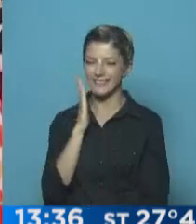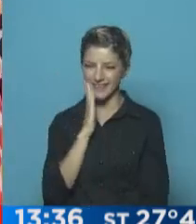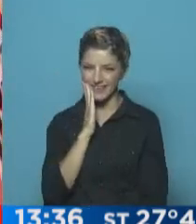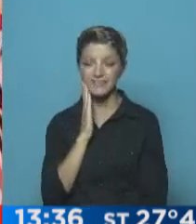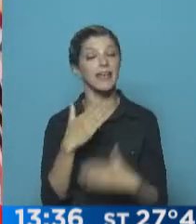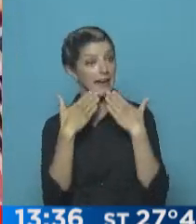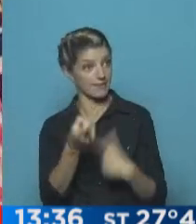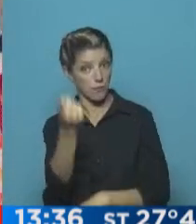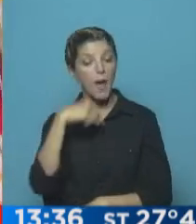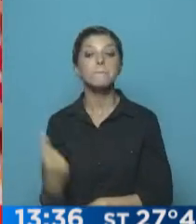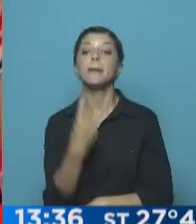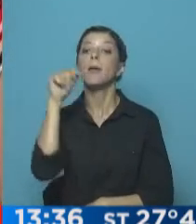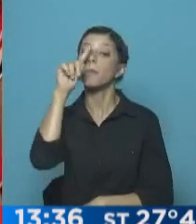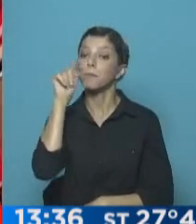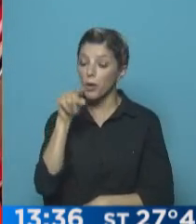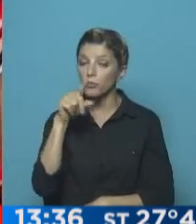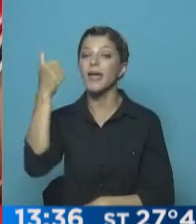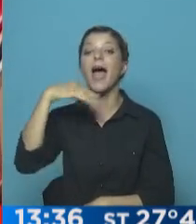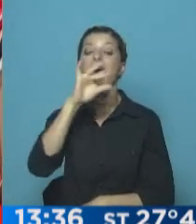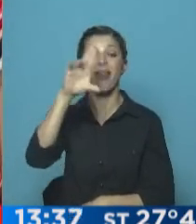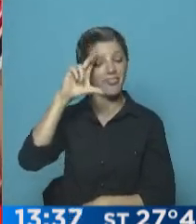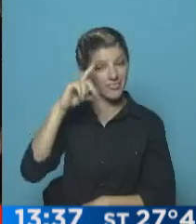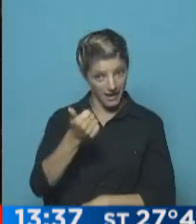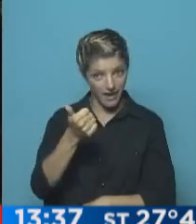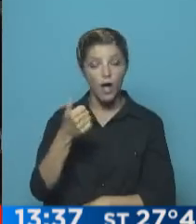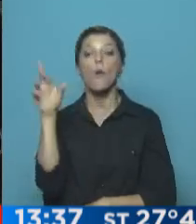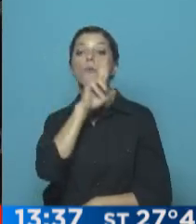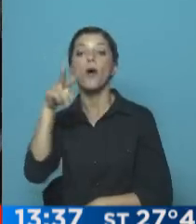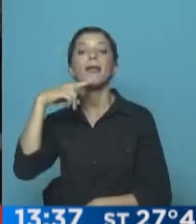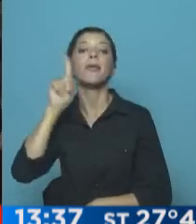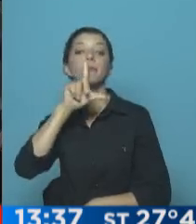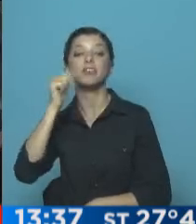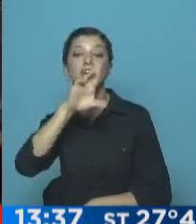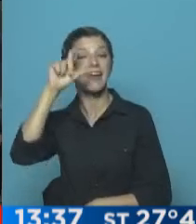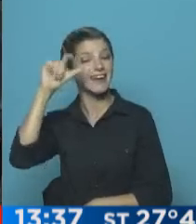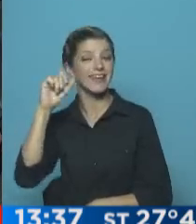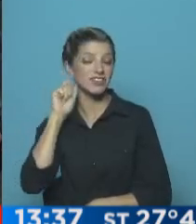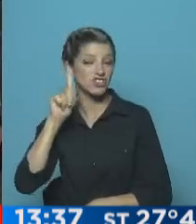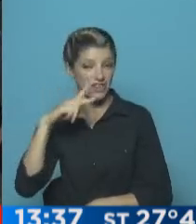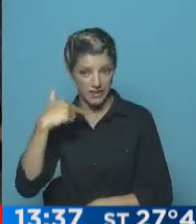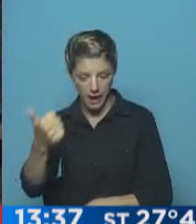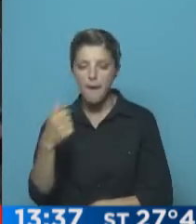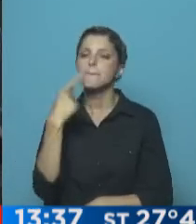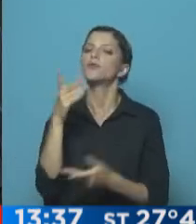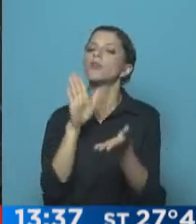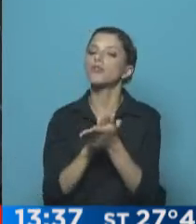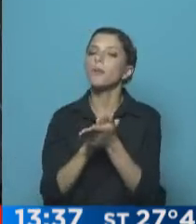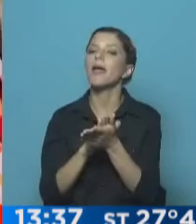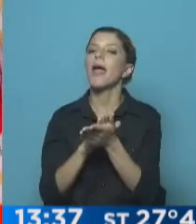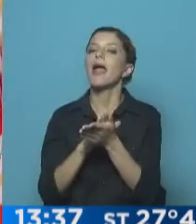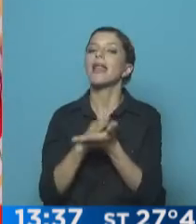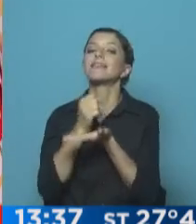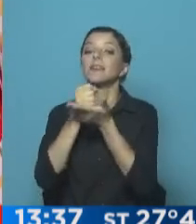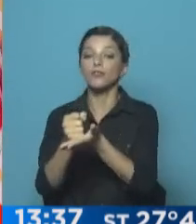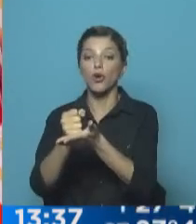gracias por venir vamos con la primera pregunta que es de Andrea aní freiser ella es de Villa Regina provincia de rí negro pregunta por la asignación Universal de sus hijos